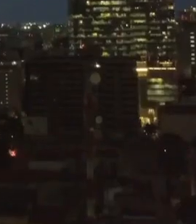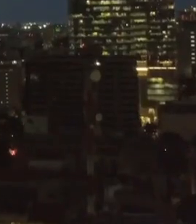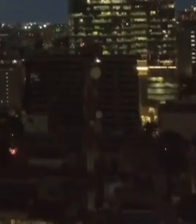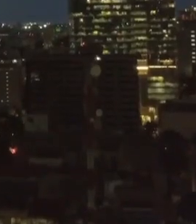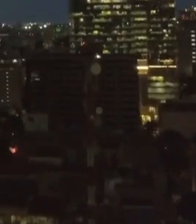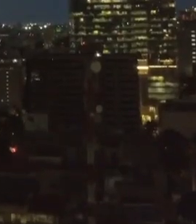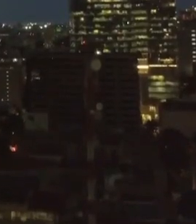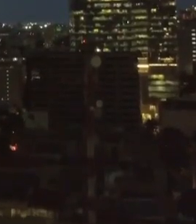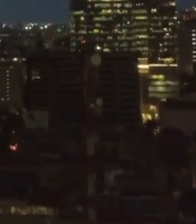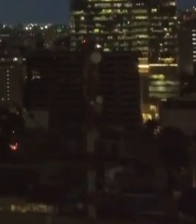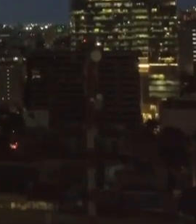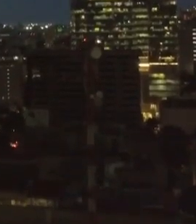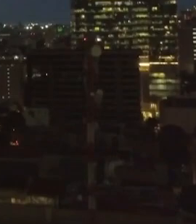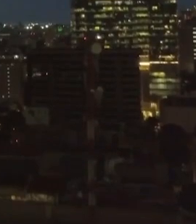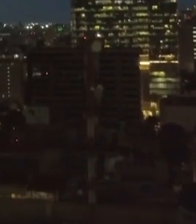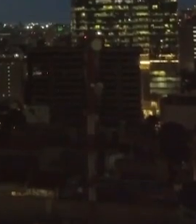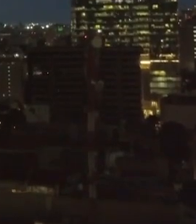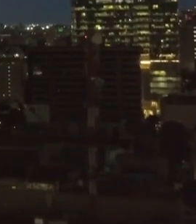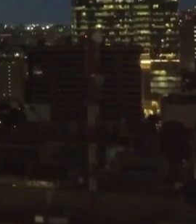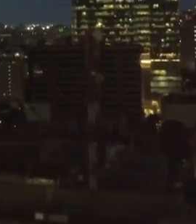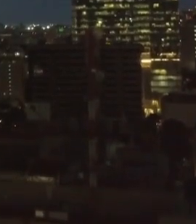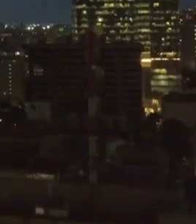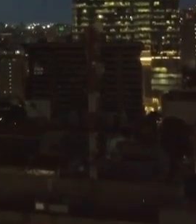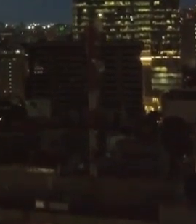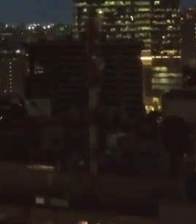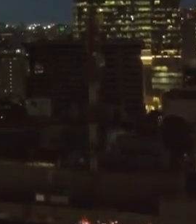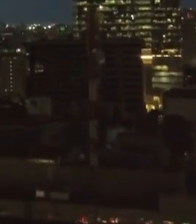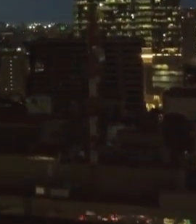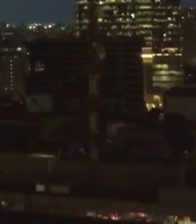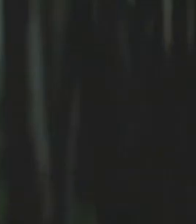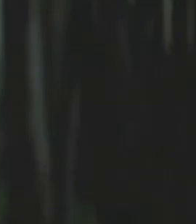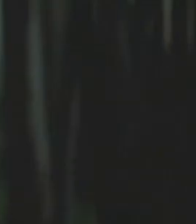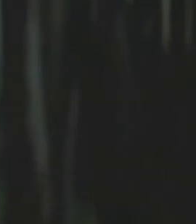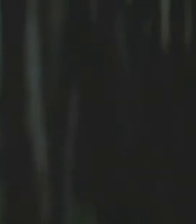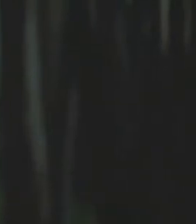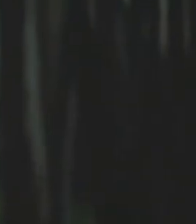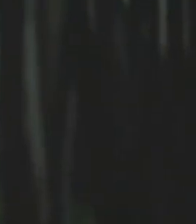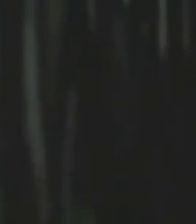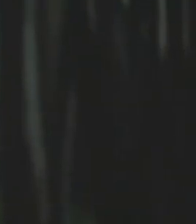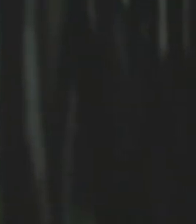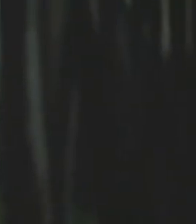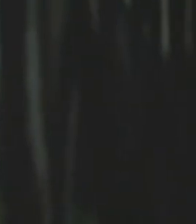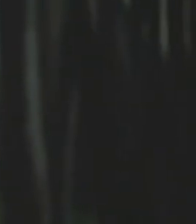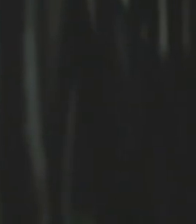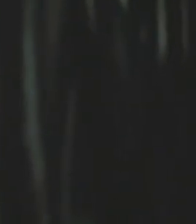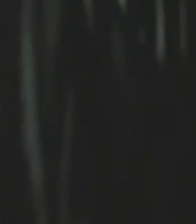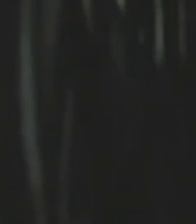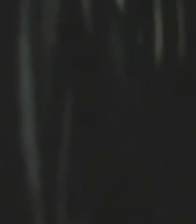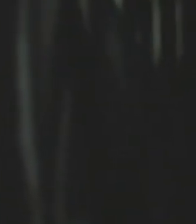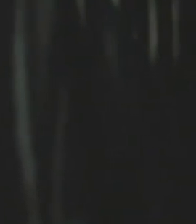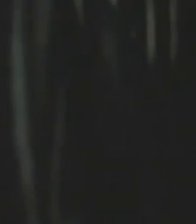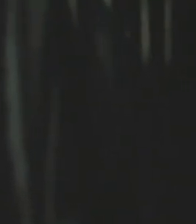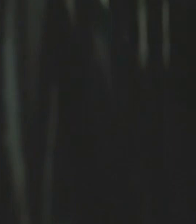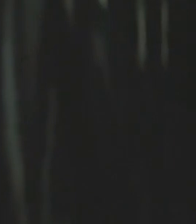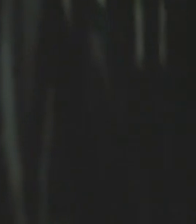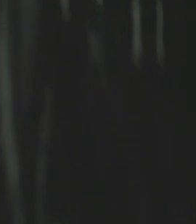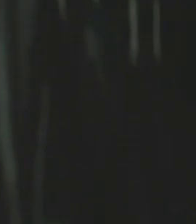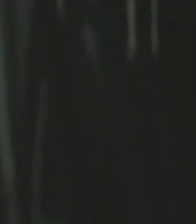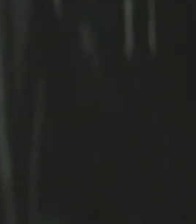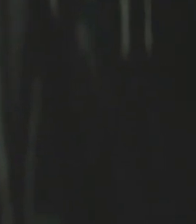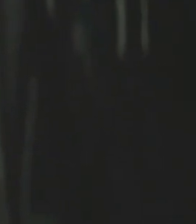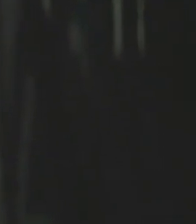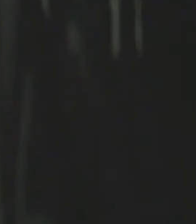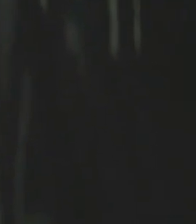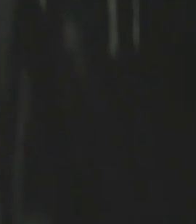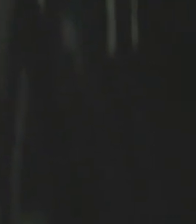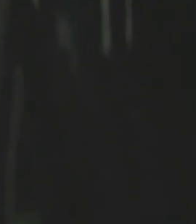el firme objetivo de recuperar la rectoría del Estado en el sector eléctrico y así garantizar el acceso a la electricidad, con tarifas justas a todo